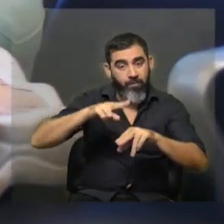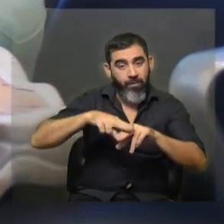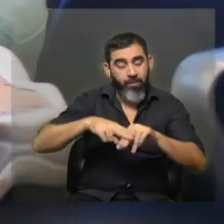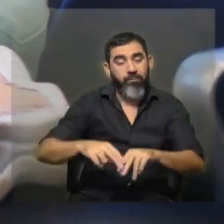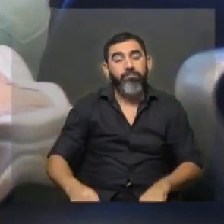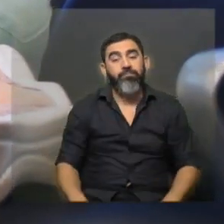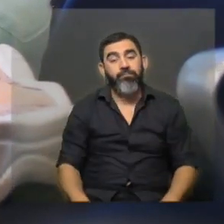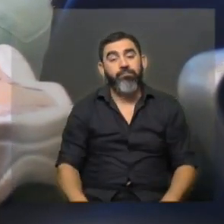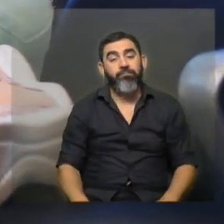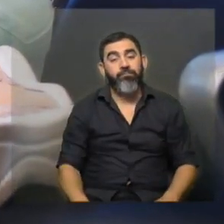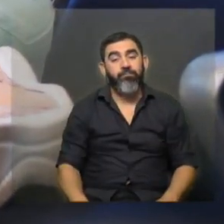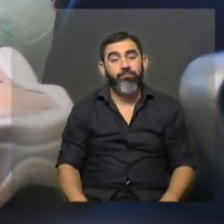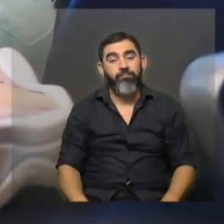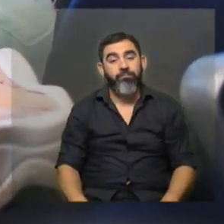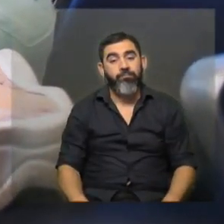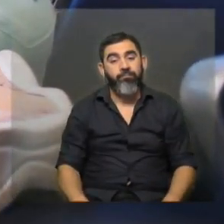en esos periodos.